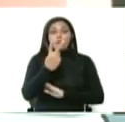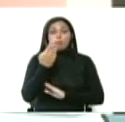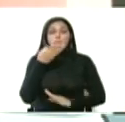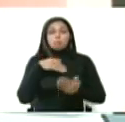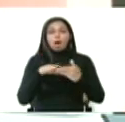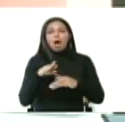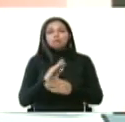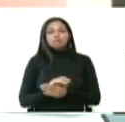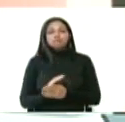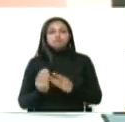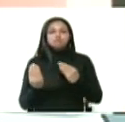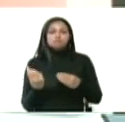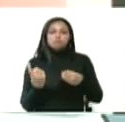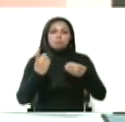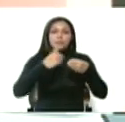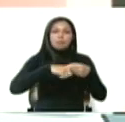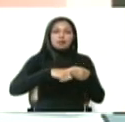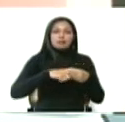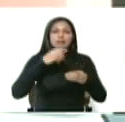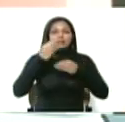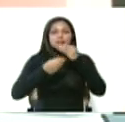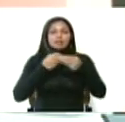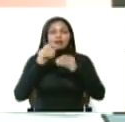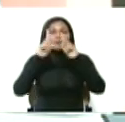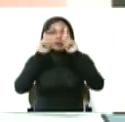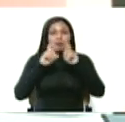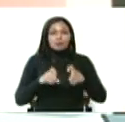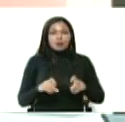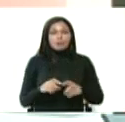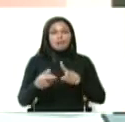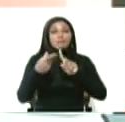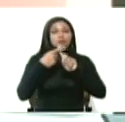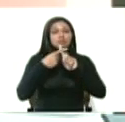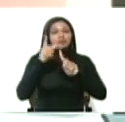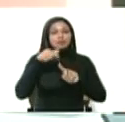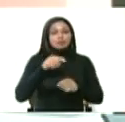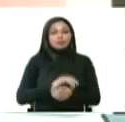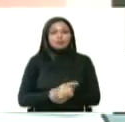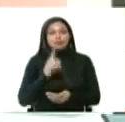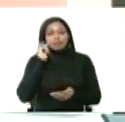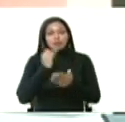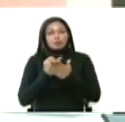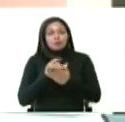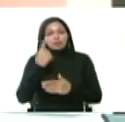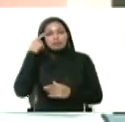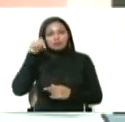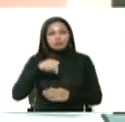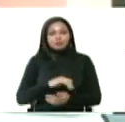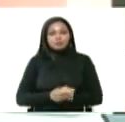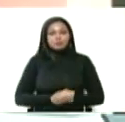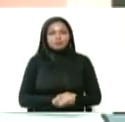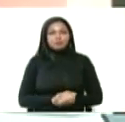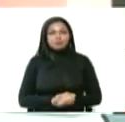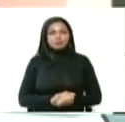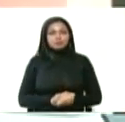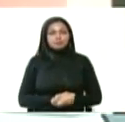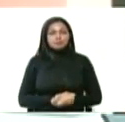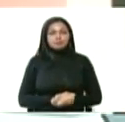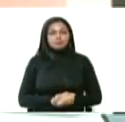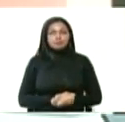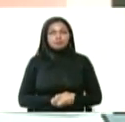Allí es ingresada, se le hacen sus pruebas y da positiva las pruebas el día de hoy.